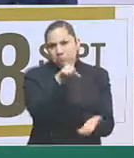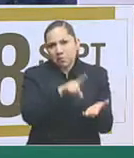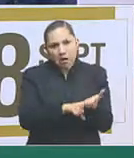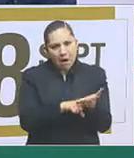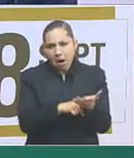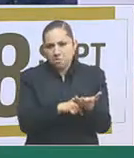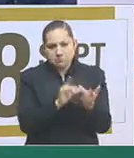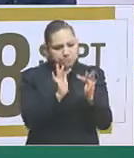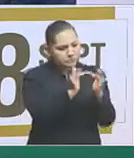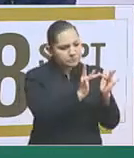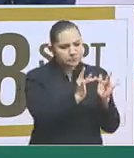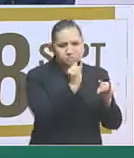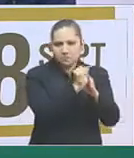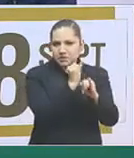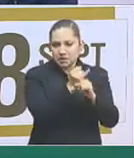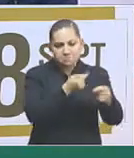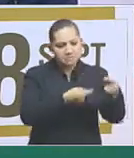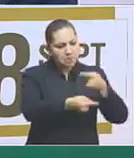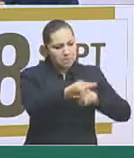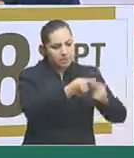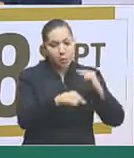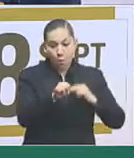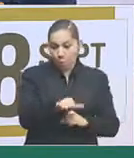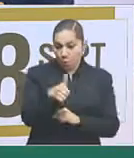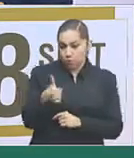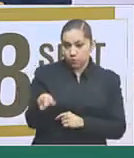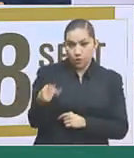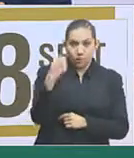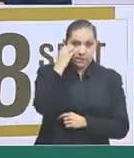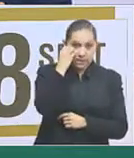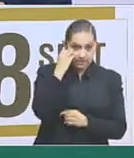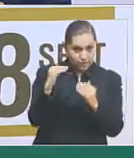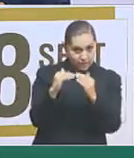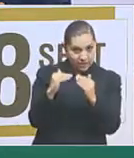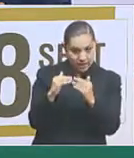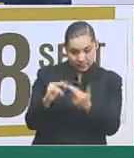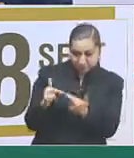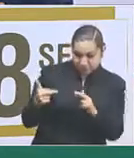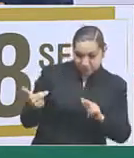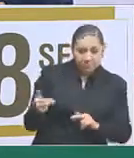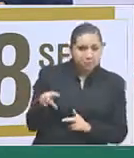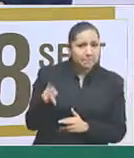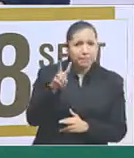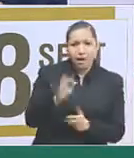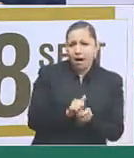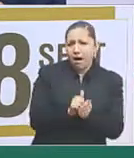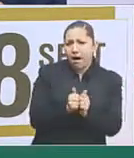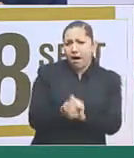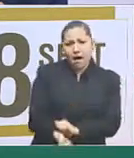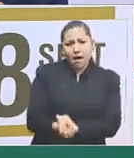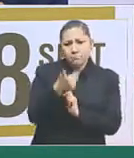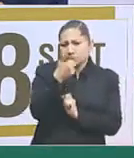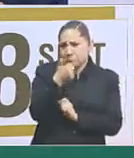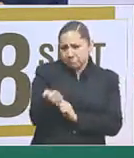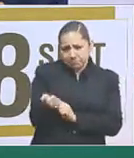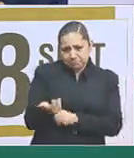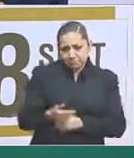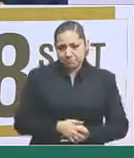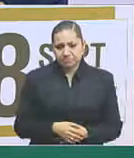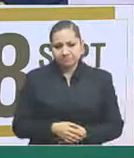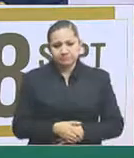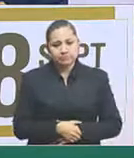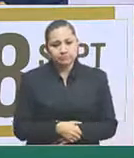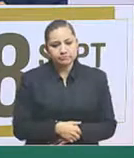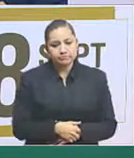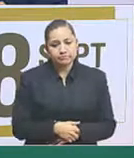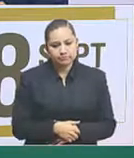realmente el otro mecanismo empieza a ser quizá inútil esta cifra es casi equivalente a